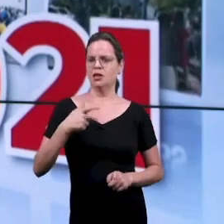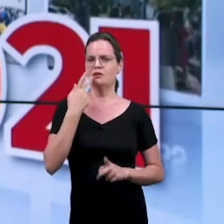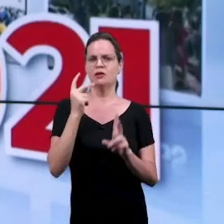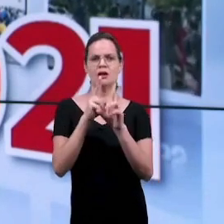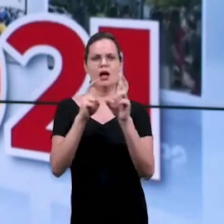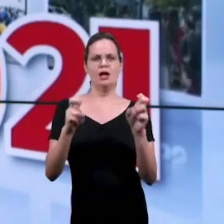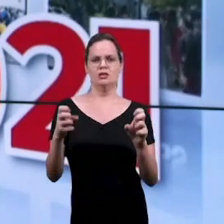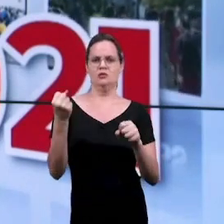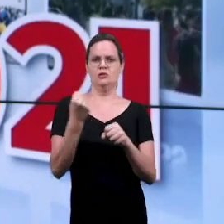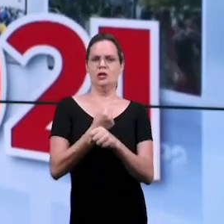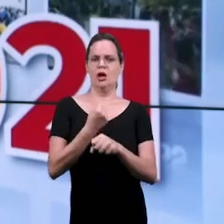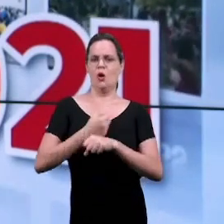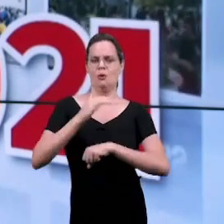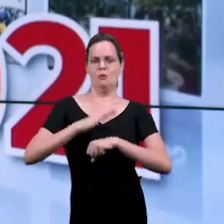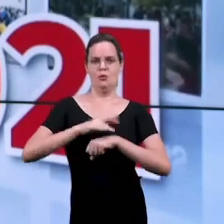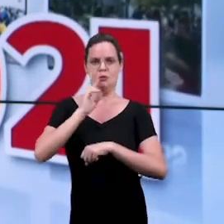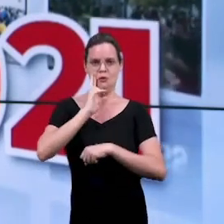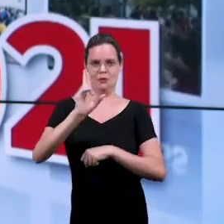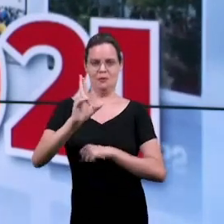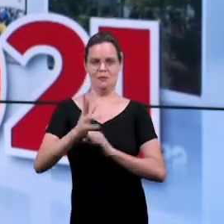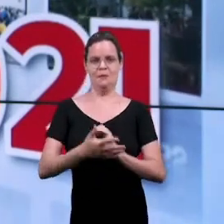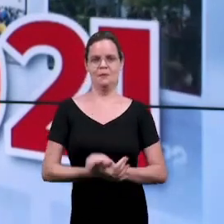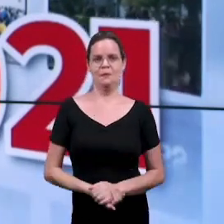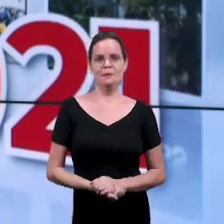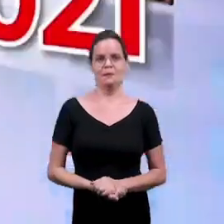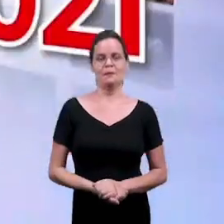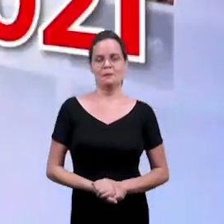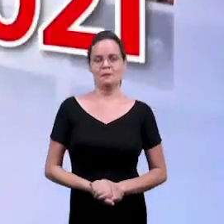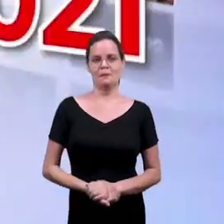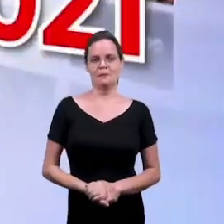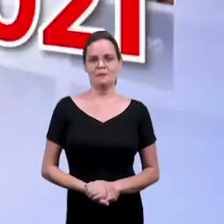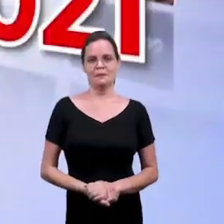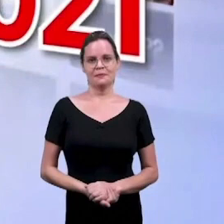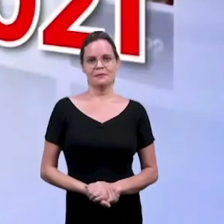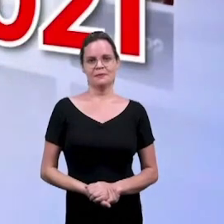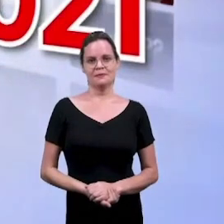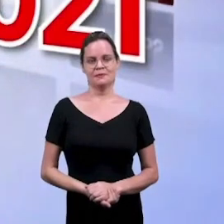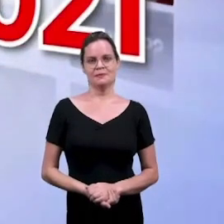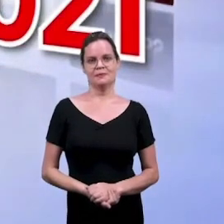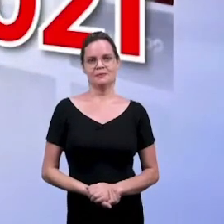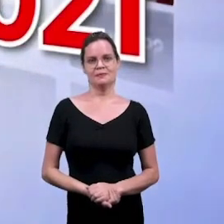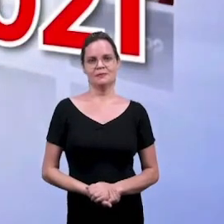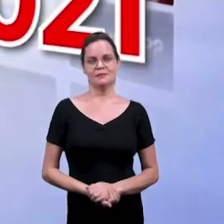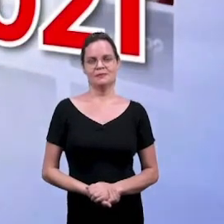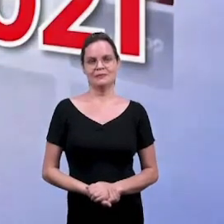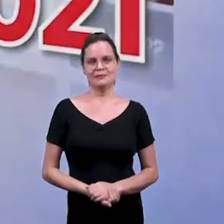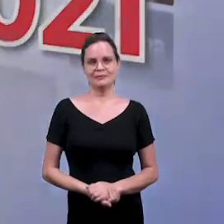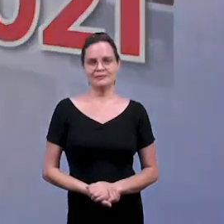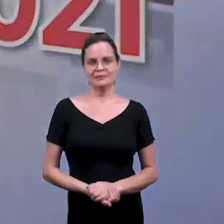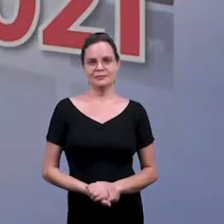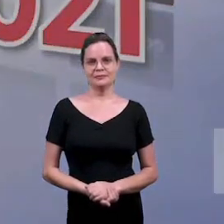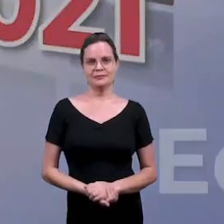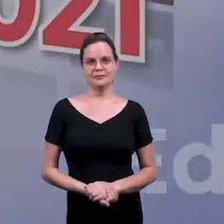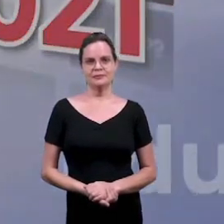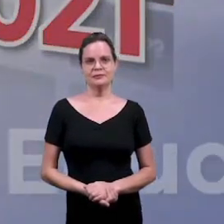Además, claro, de hermanos y pastores hablando sobre temas de la obra en general.